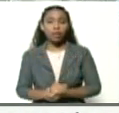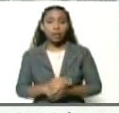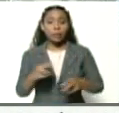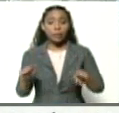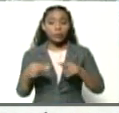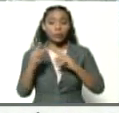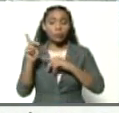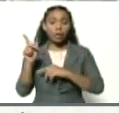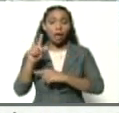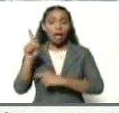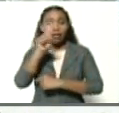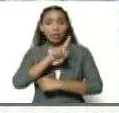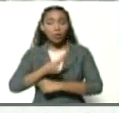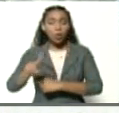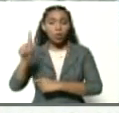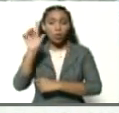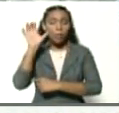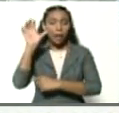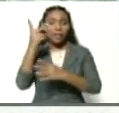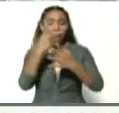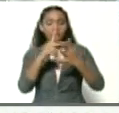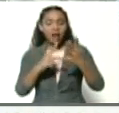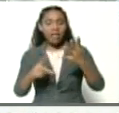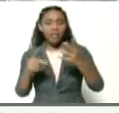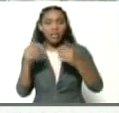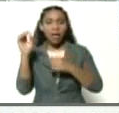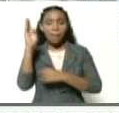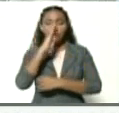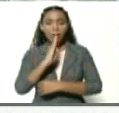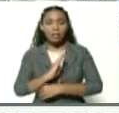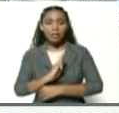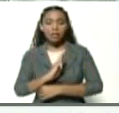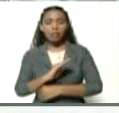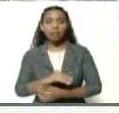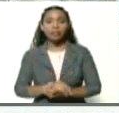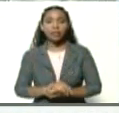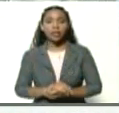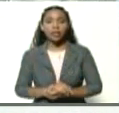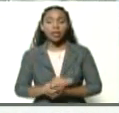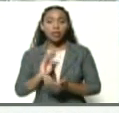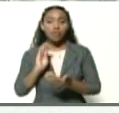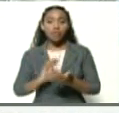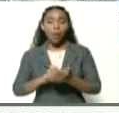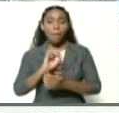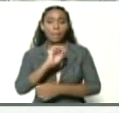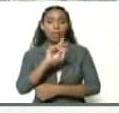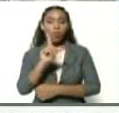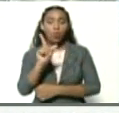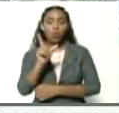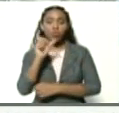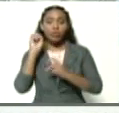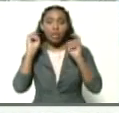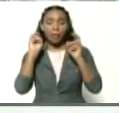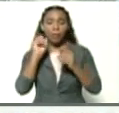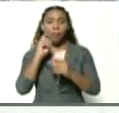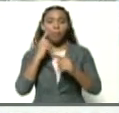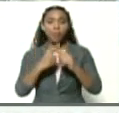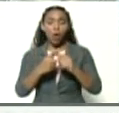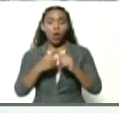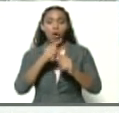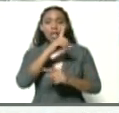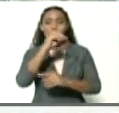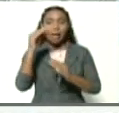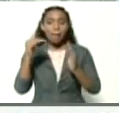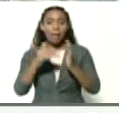coincidiendo con la circulación en el país de la variante brasileña. Se ubican en 21 casos por 100.000 en la